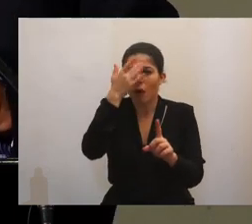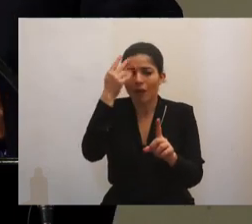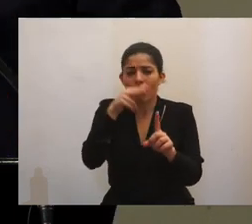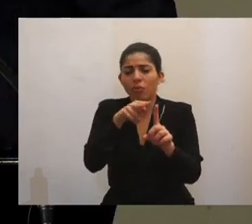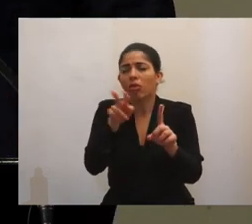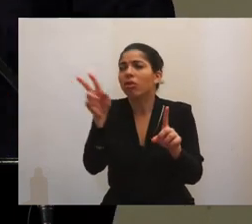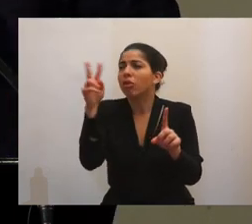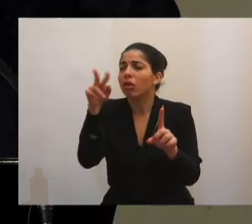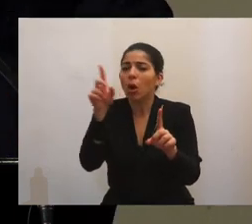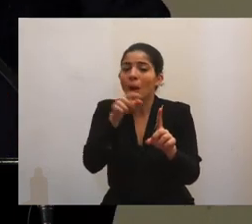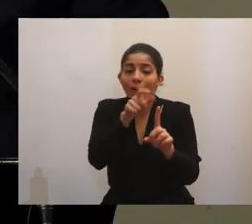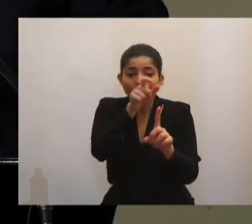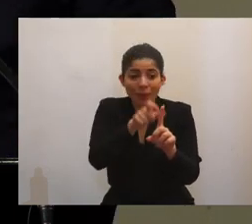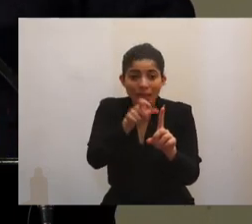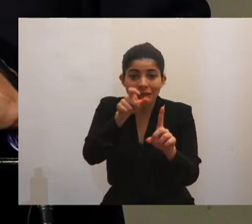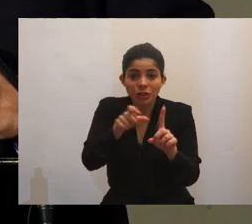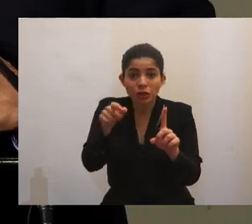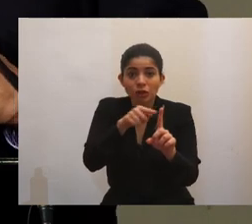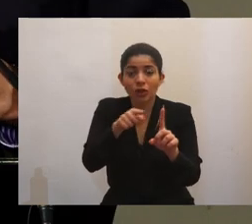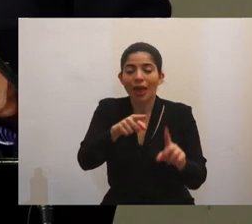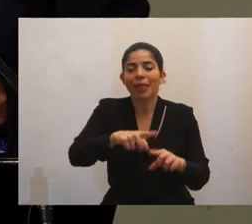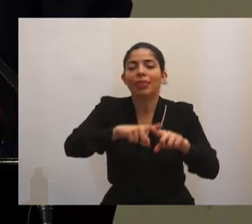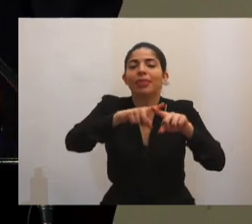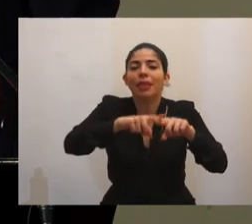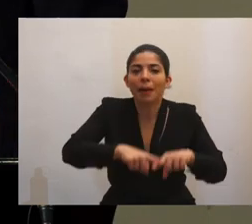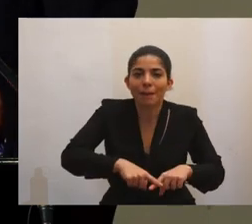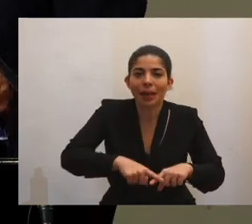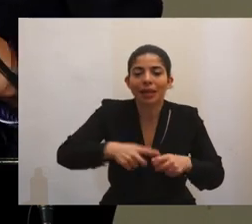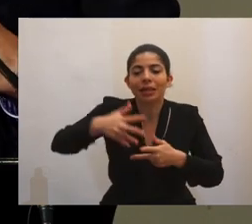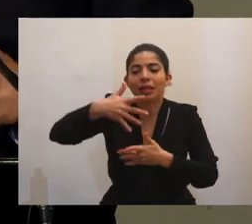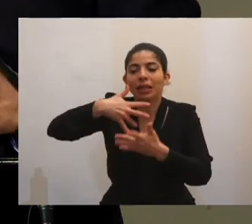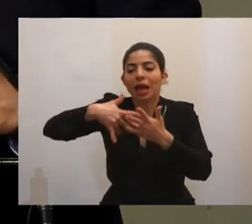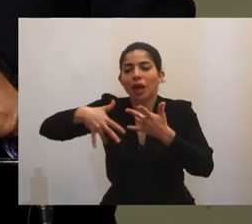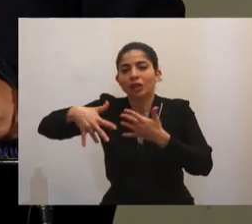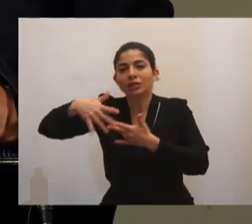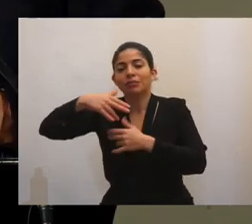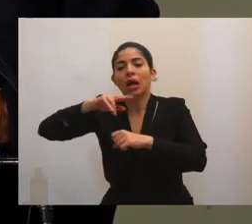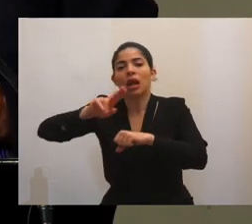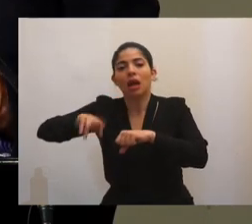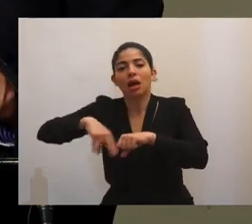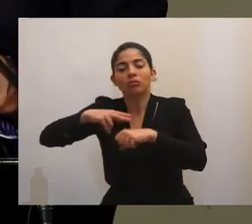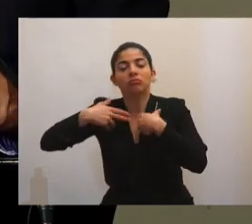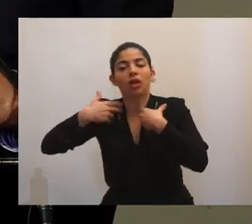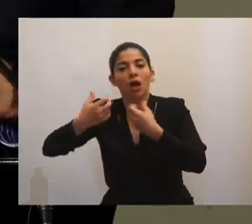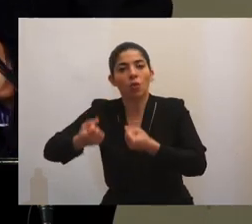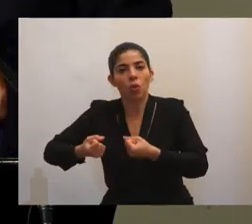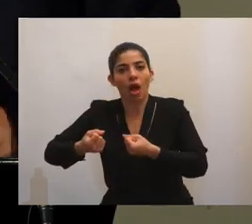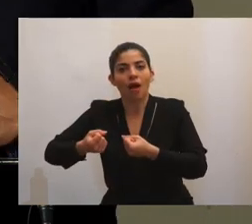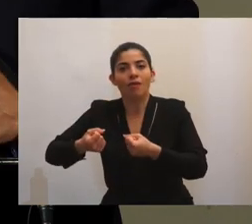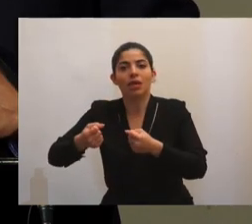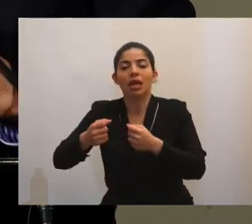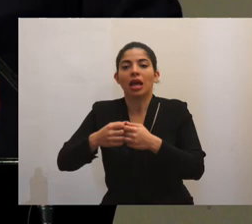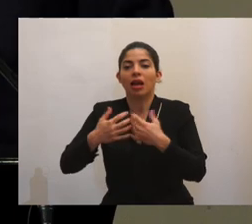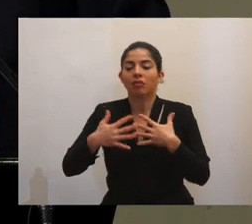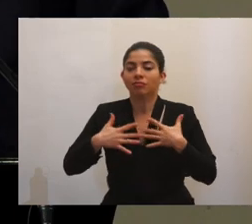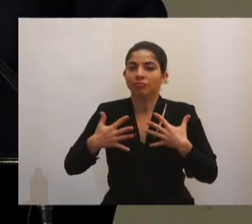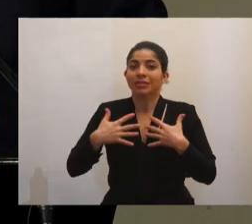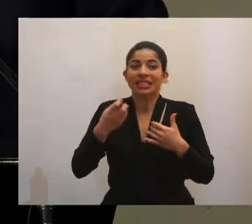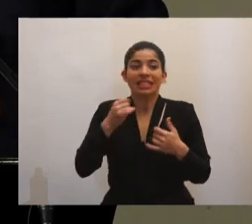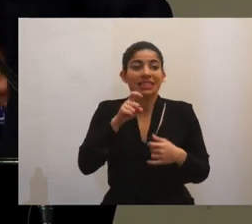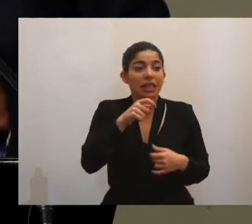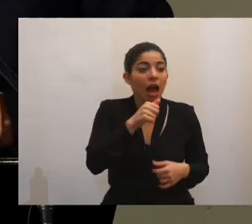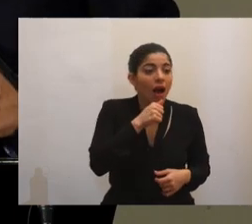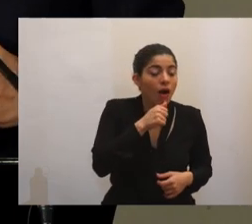personas dependemos por completo de ecosistemas saludables y vibrantes. Si queremos disponer de agua,